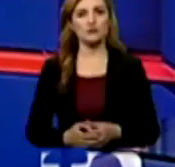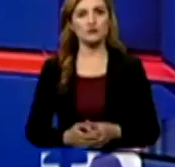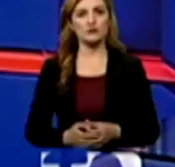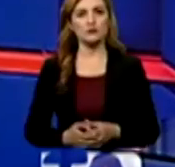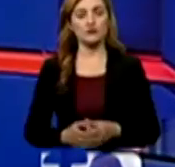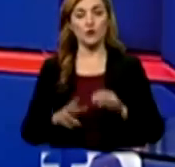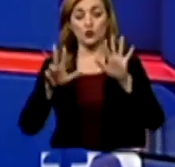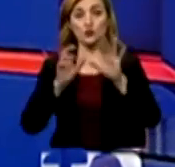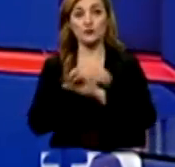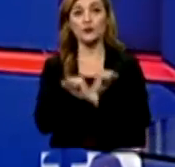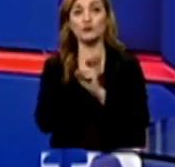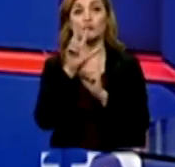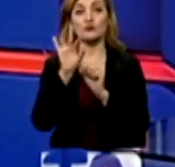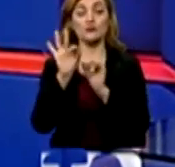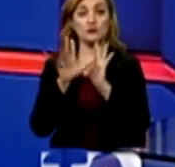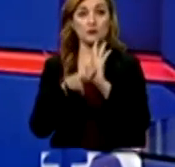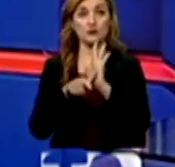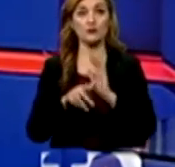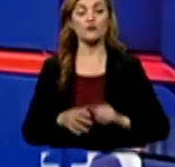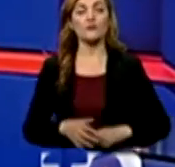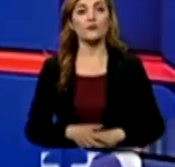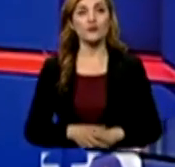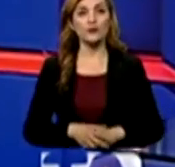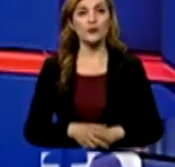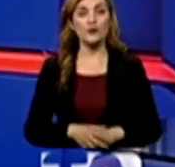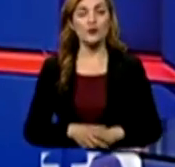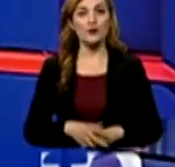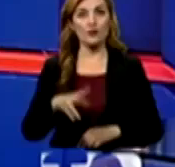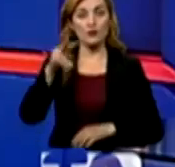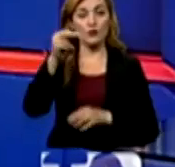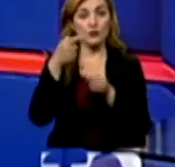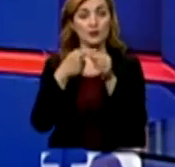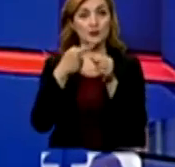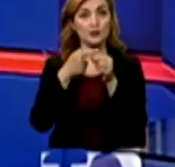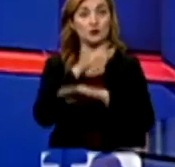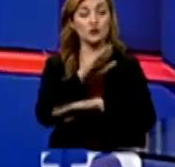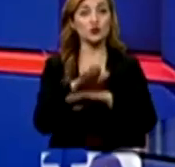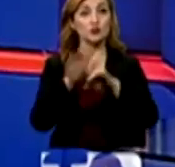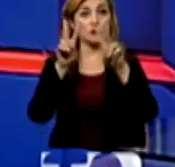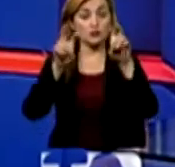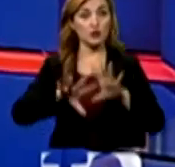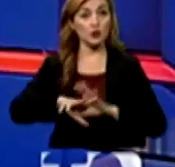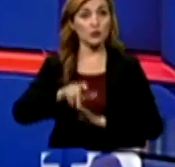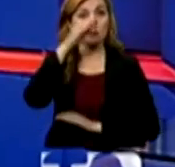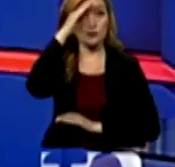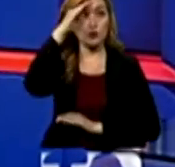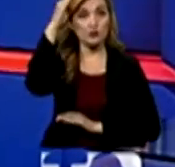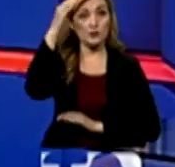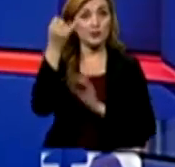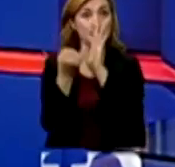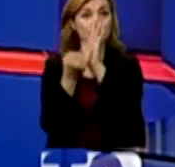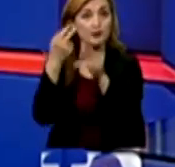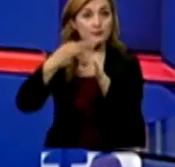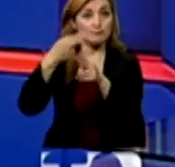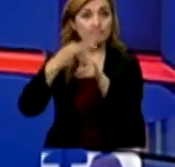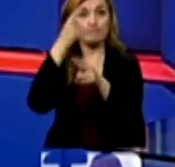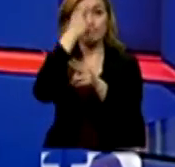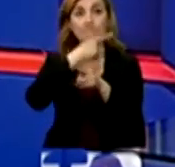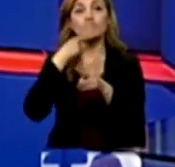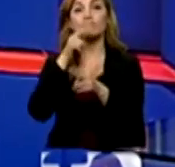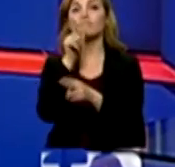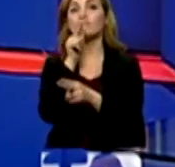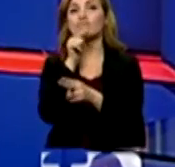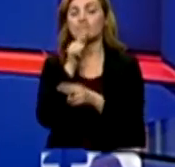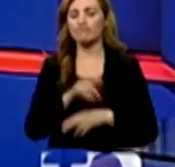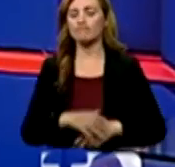8:39 y lo que le alertábamos respecto a este robo que ocurrió en el norte de la capital, la policía logró identificar a uno de los antisociales que cometió